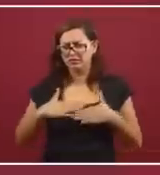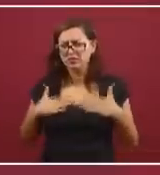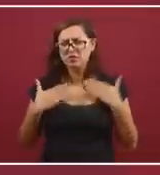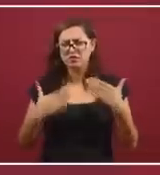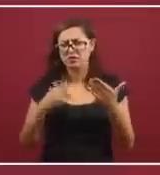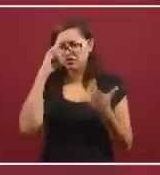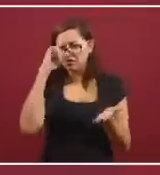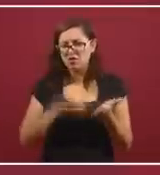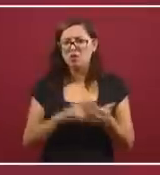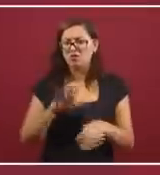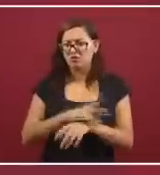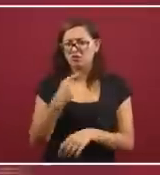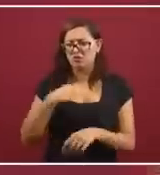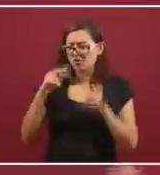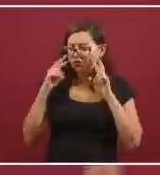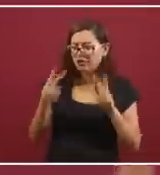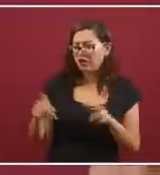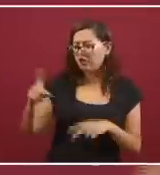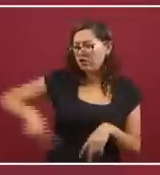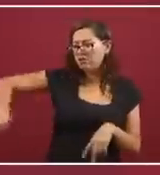gente cuando